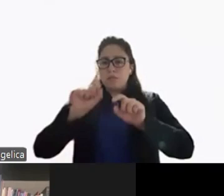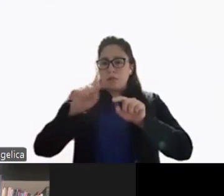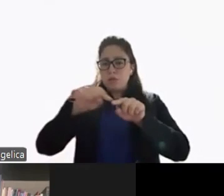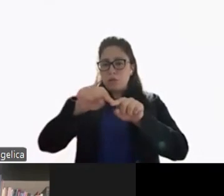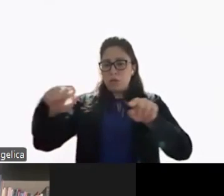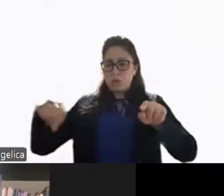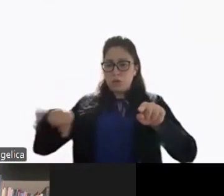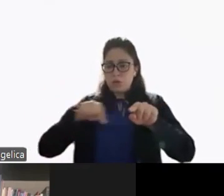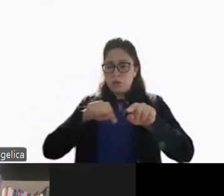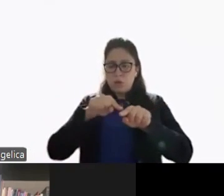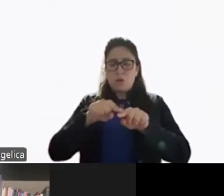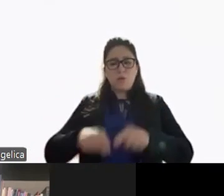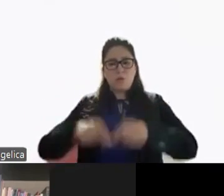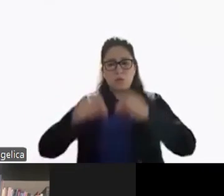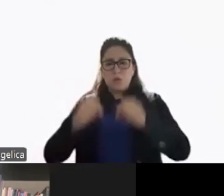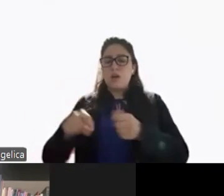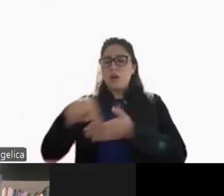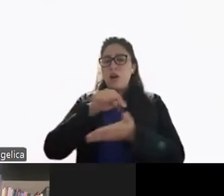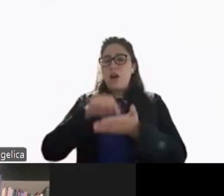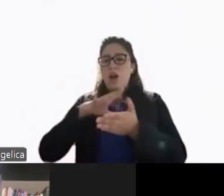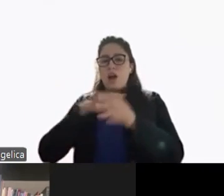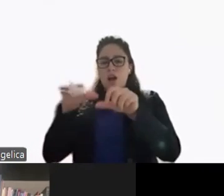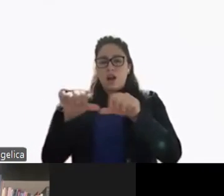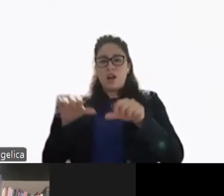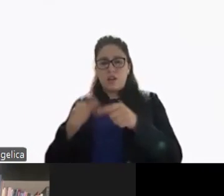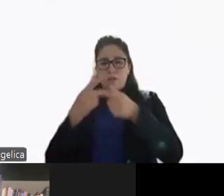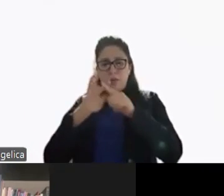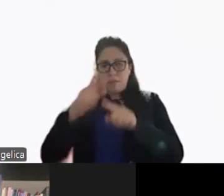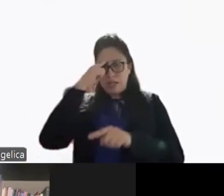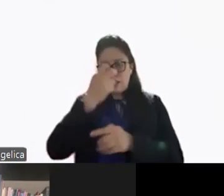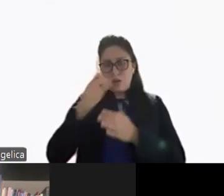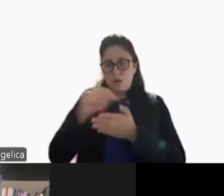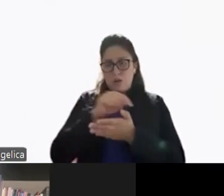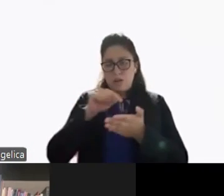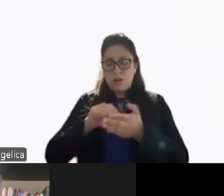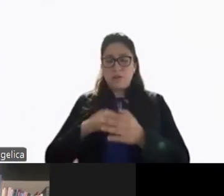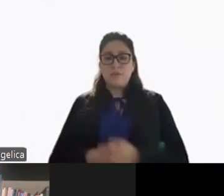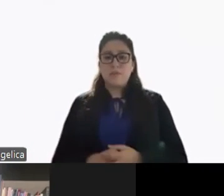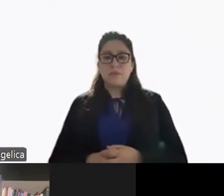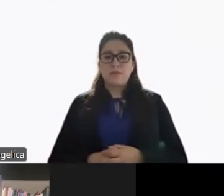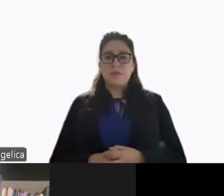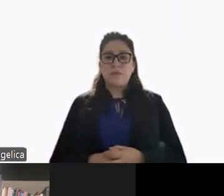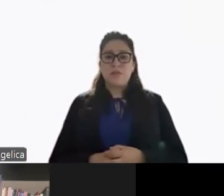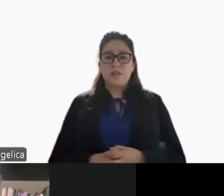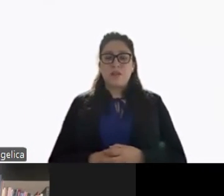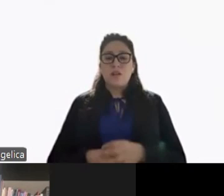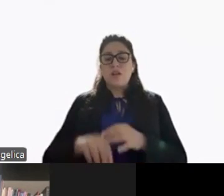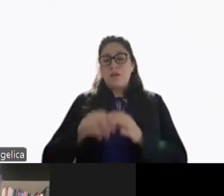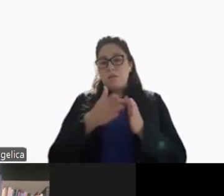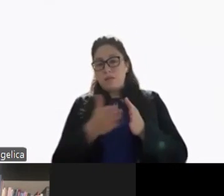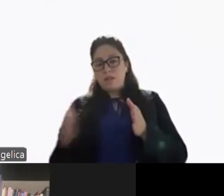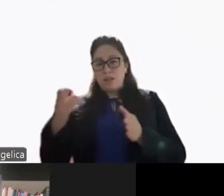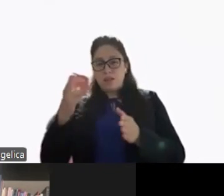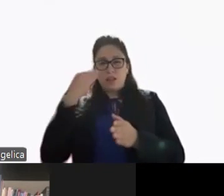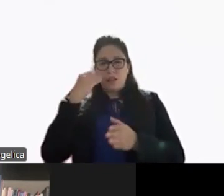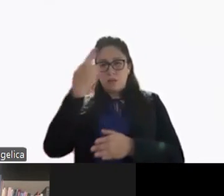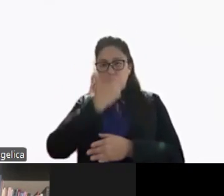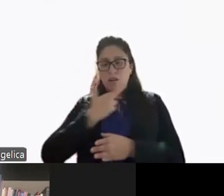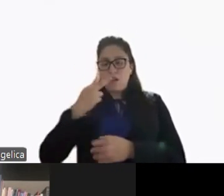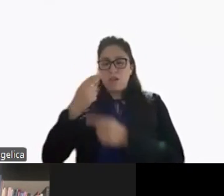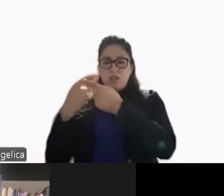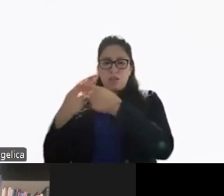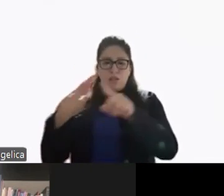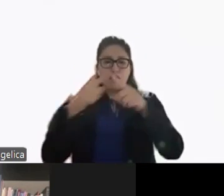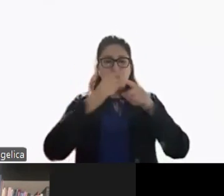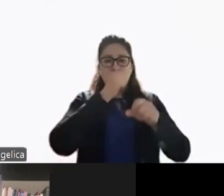la superficie de área libre asignada al inmueble. Este proceso de dictaminación se recibieron opiniones favorables de